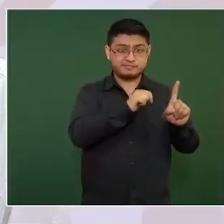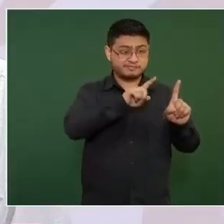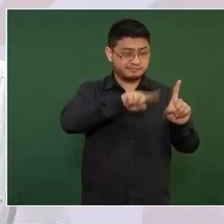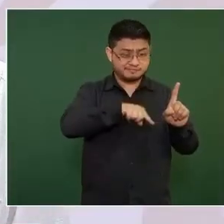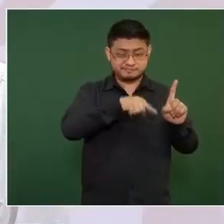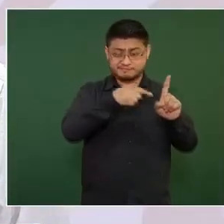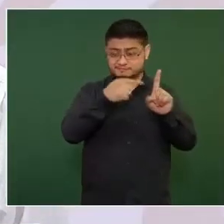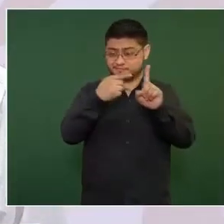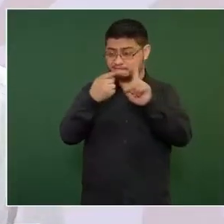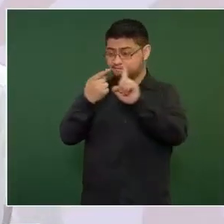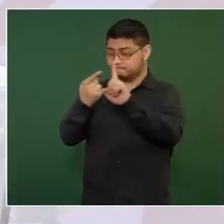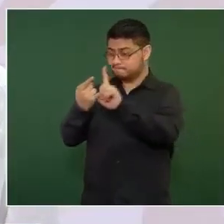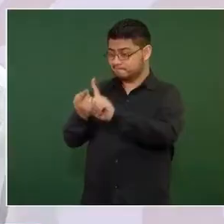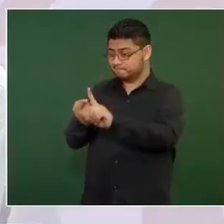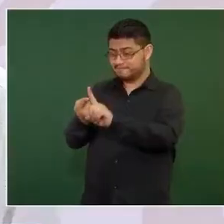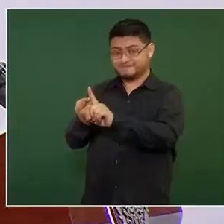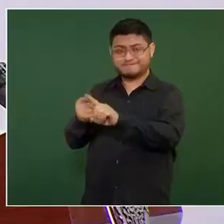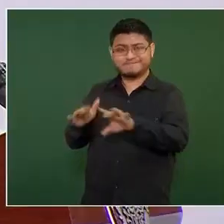de